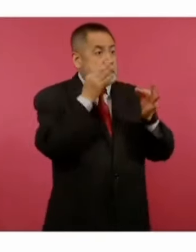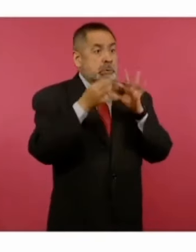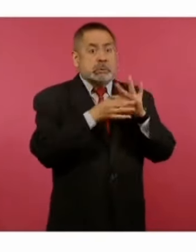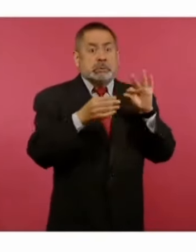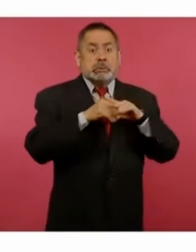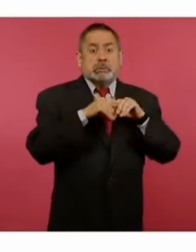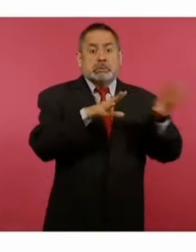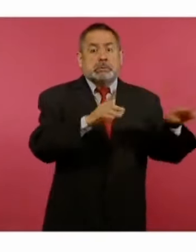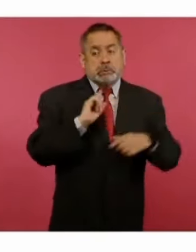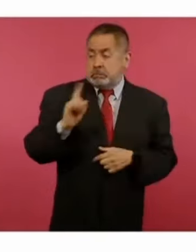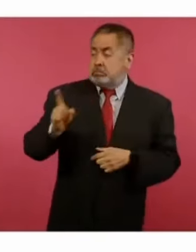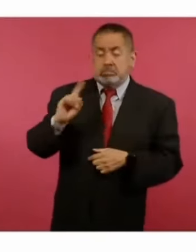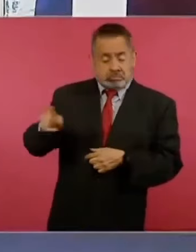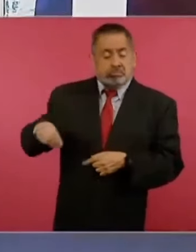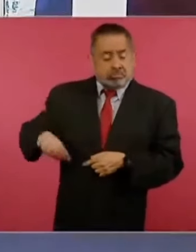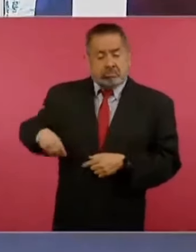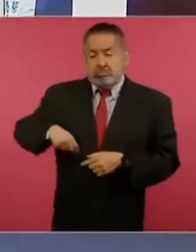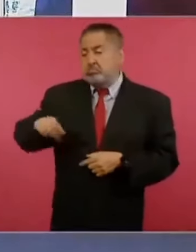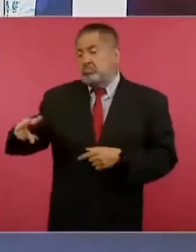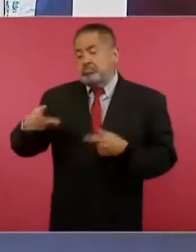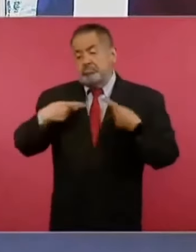ya son restos humanos.